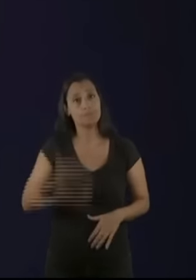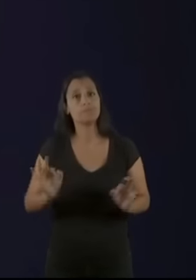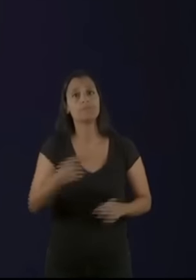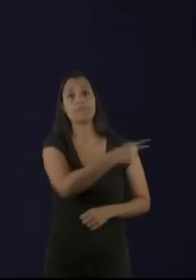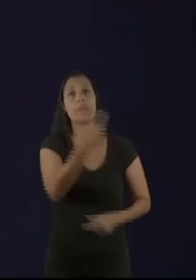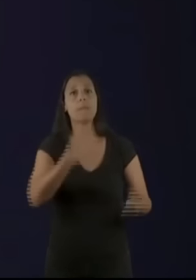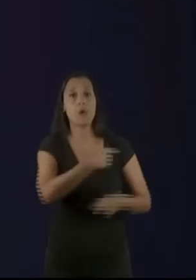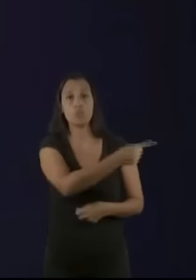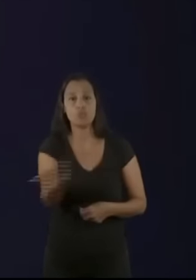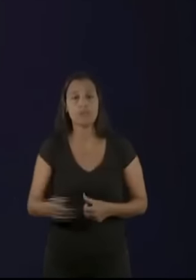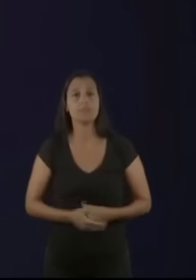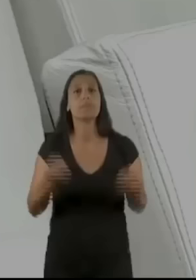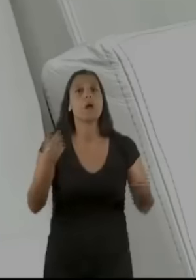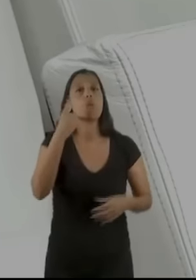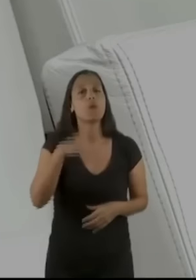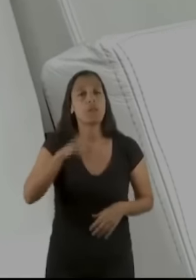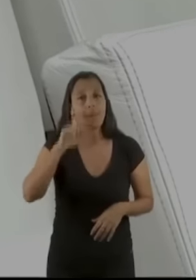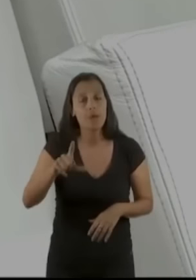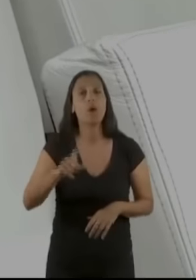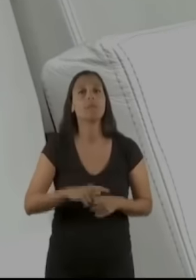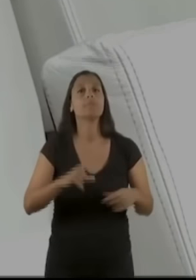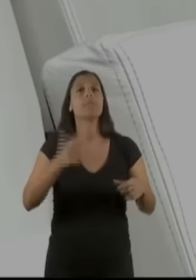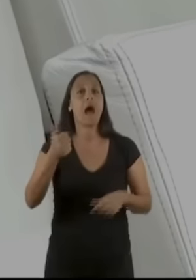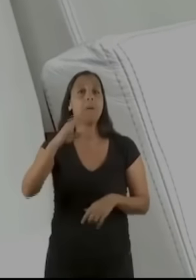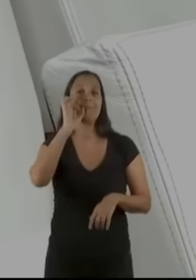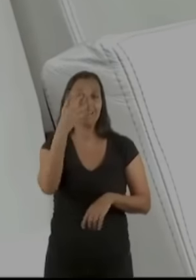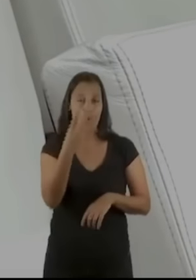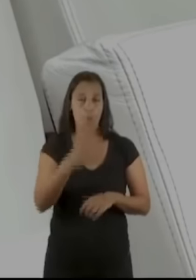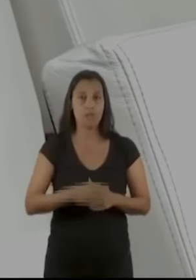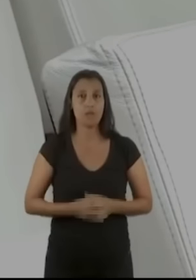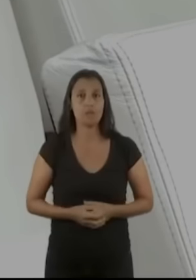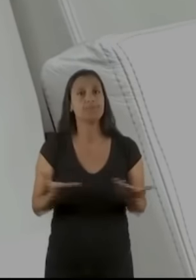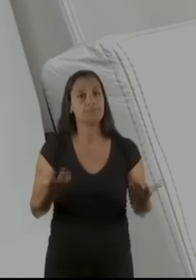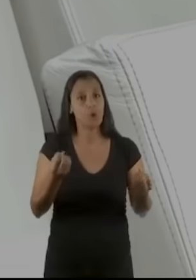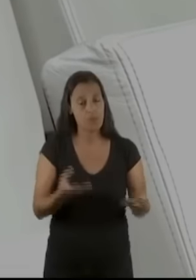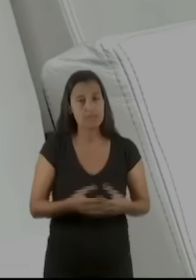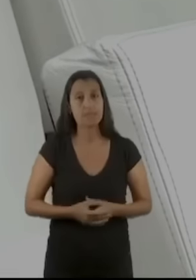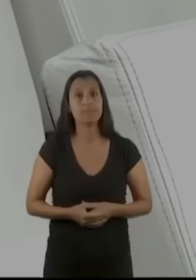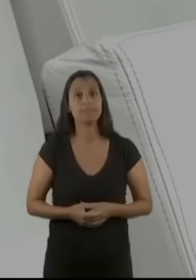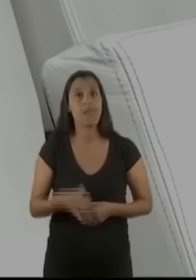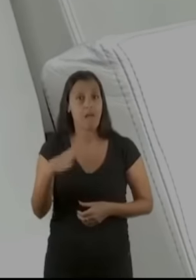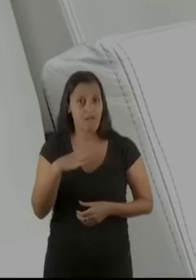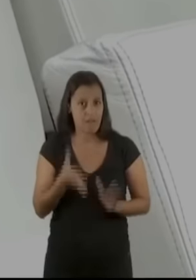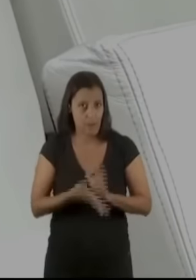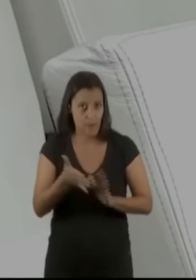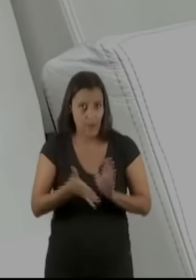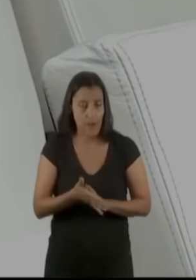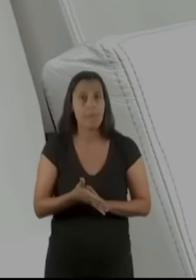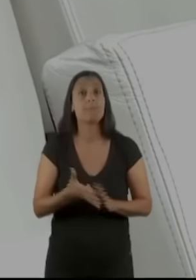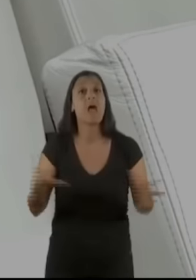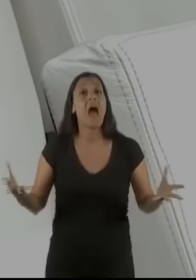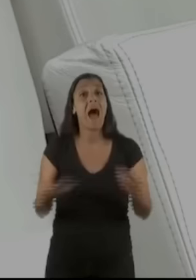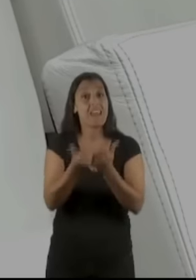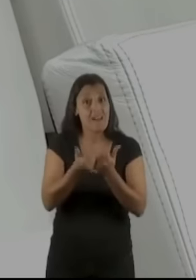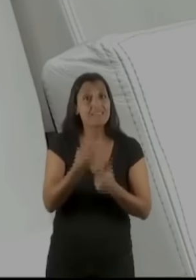escucho sí Buenos días Manuel Estela gánica de a24 e bien a días de que se cumpa el 48 aniversario del